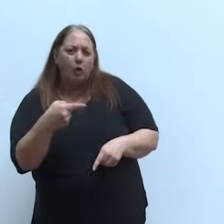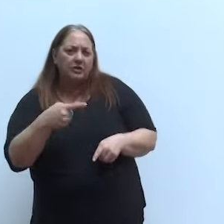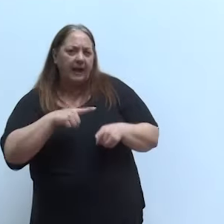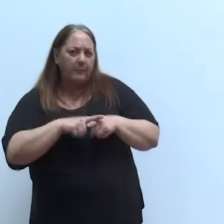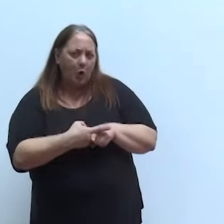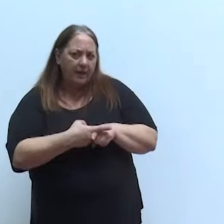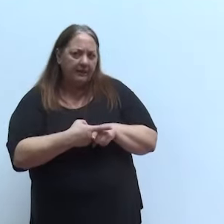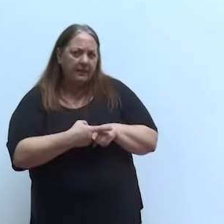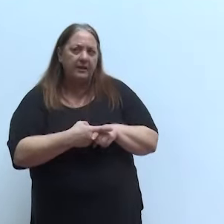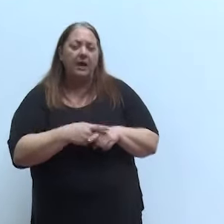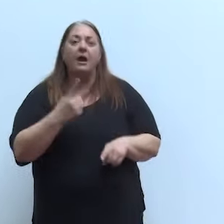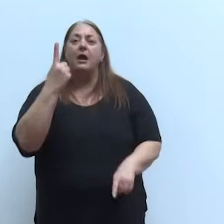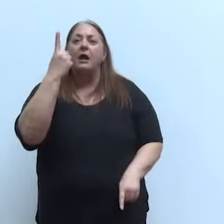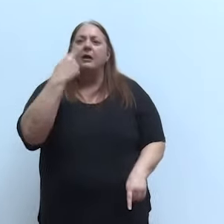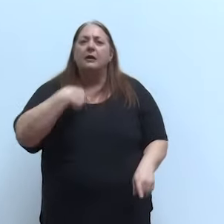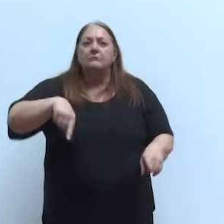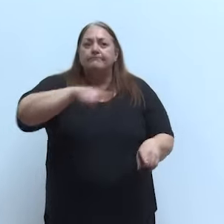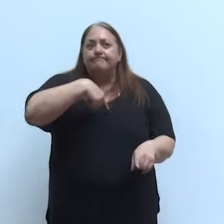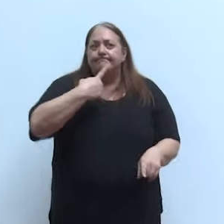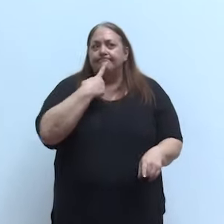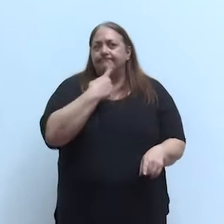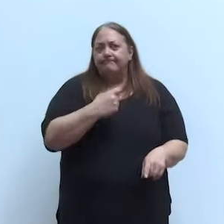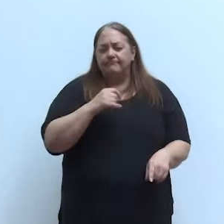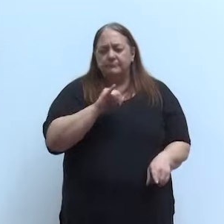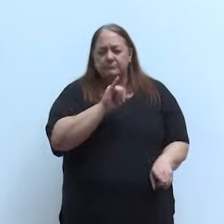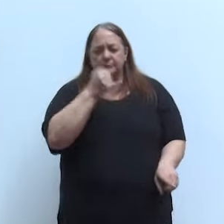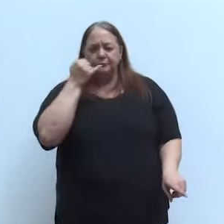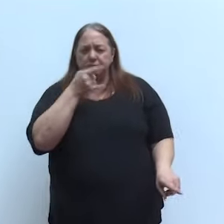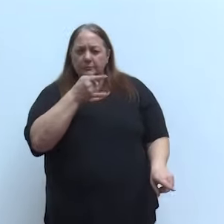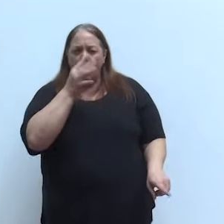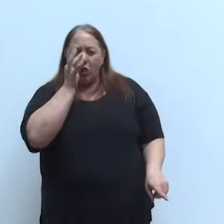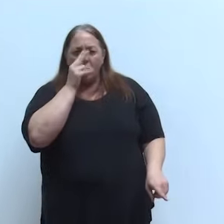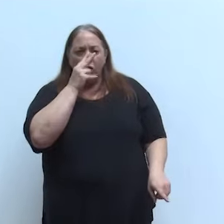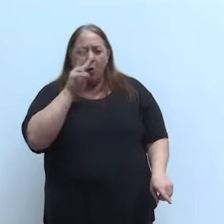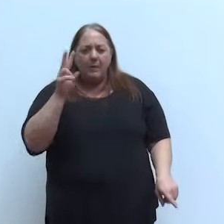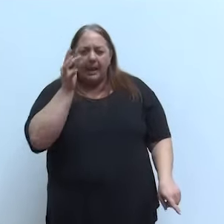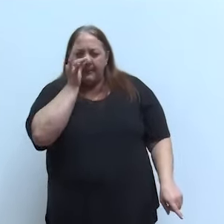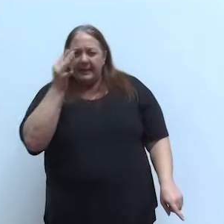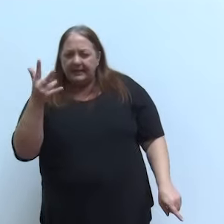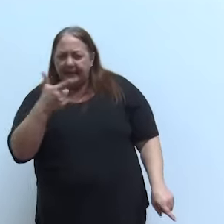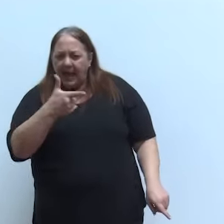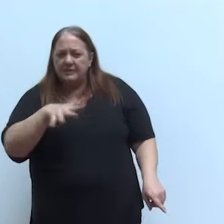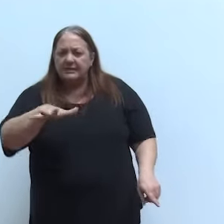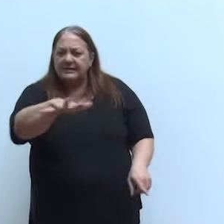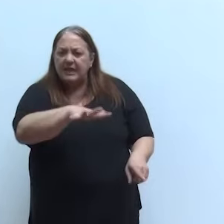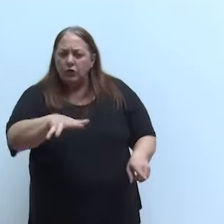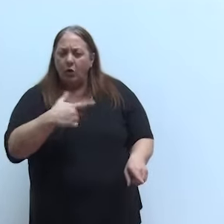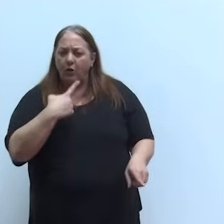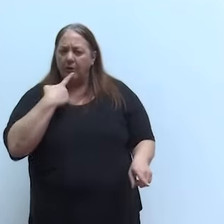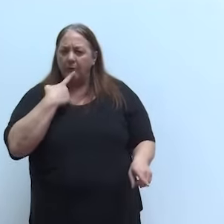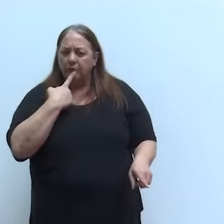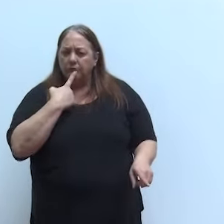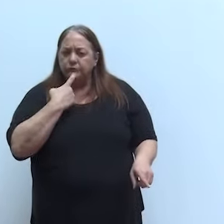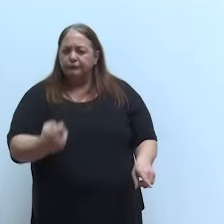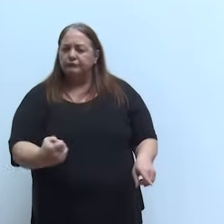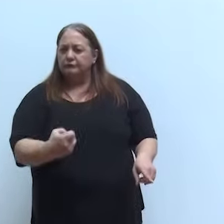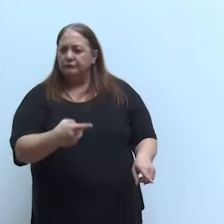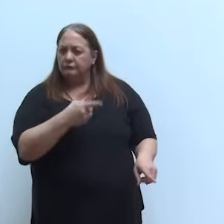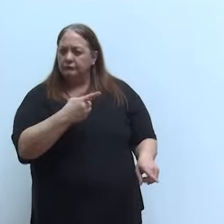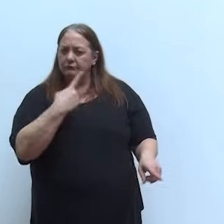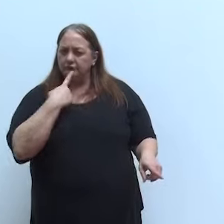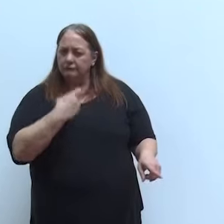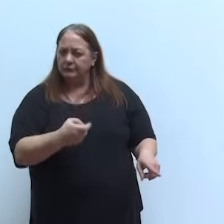que detectamos es que para 2023 ese sector se había reducido notoriamente lo había capturado mi ley